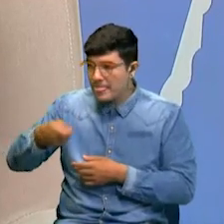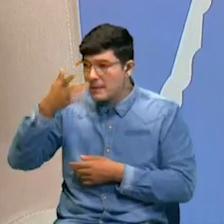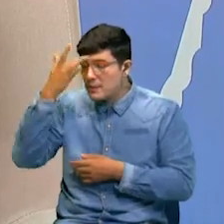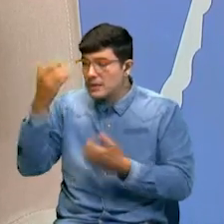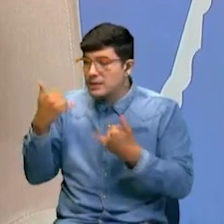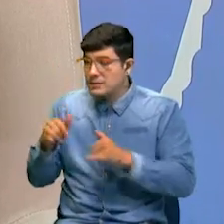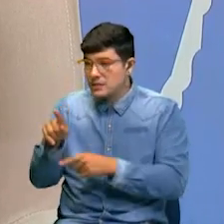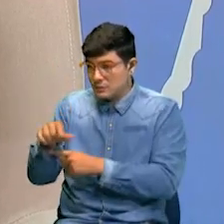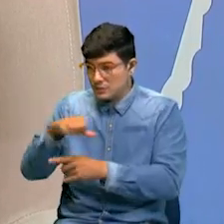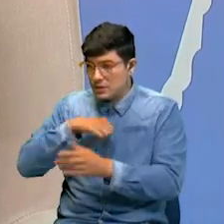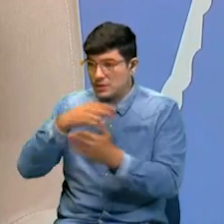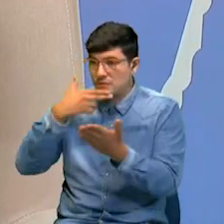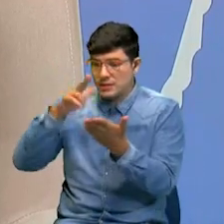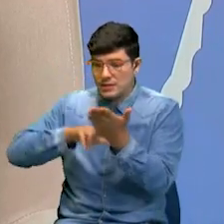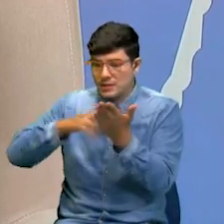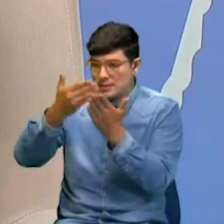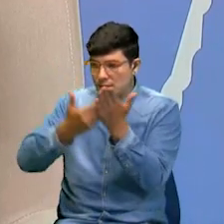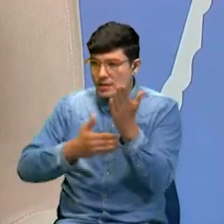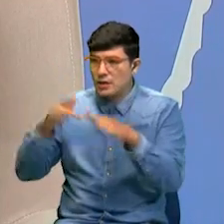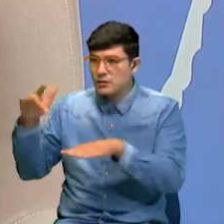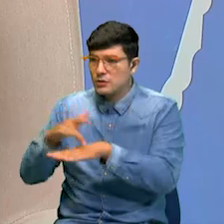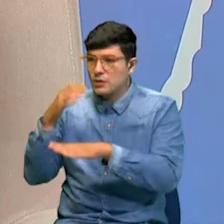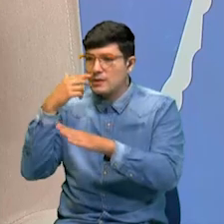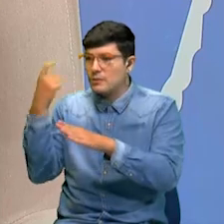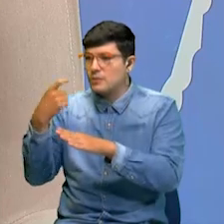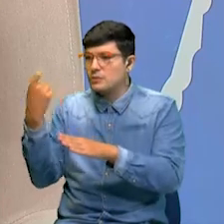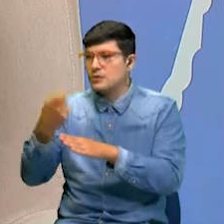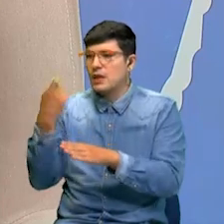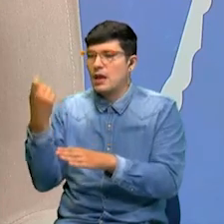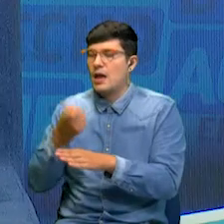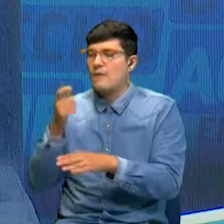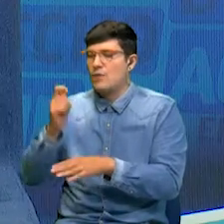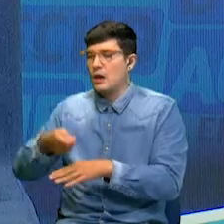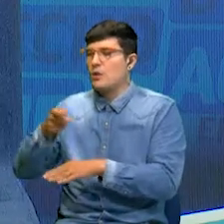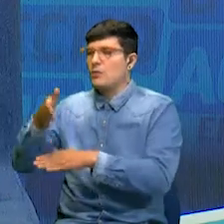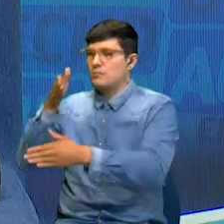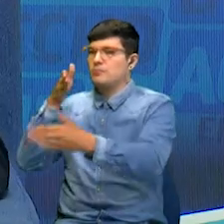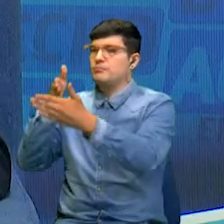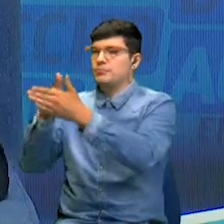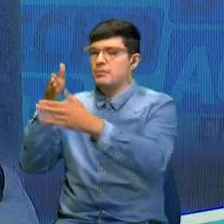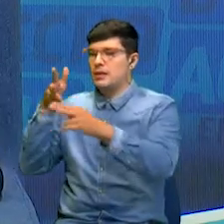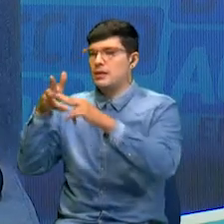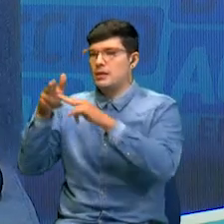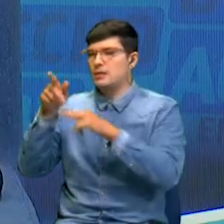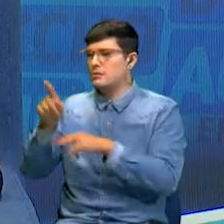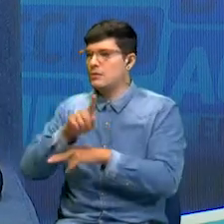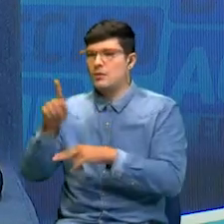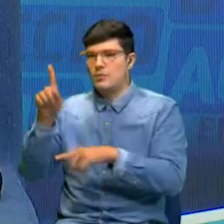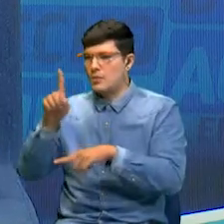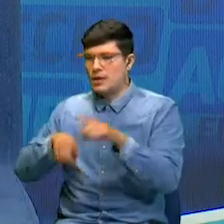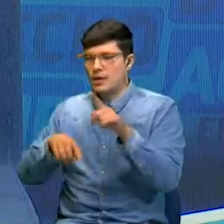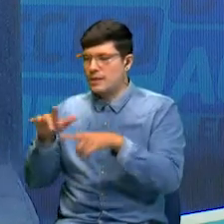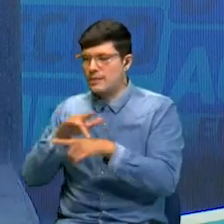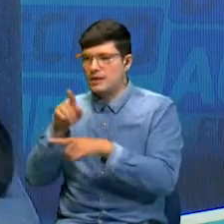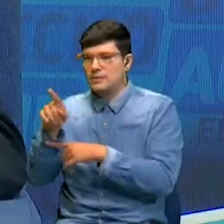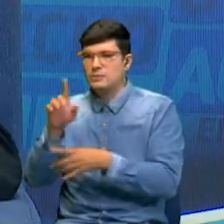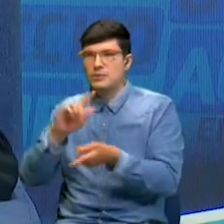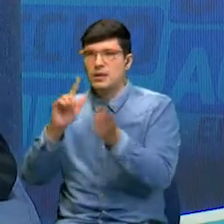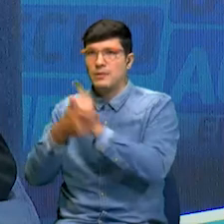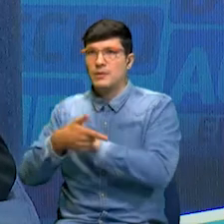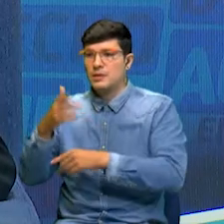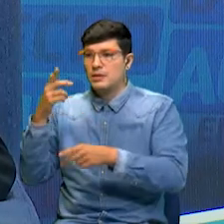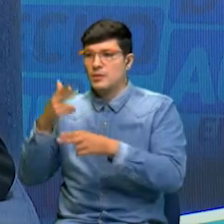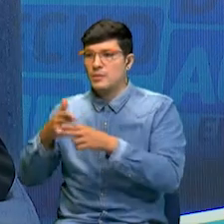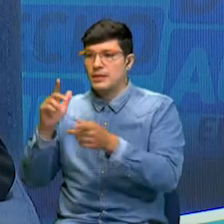existe el documento, se tiene que buscar la nulidad del mismo. Muy bien, perfecto. Vamos a empezar a recibir llamadas. A esta hora está la señora